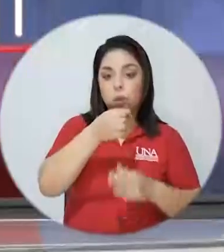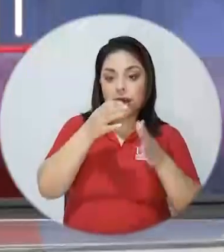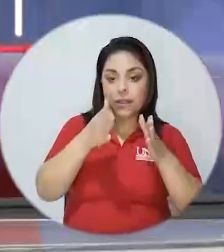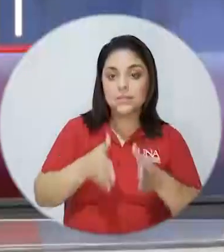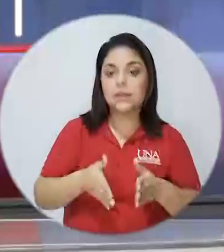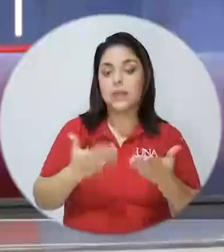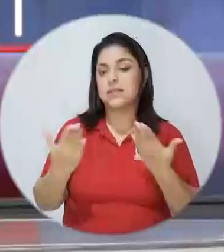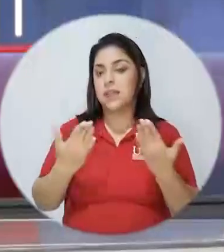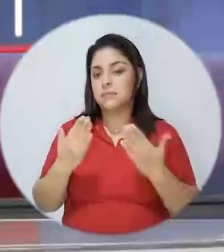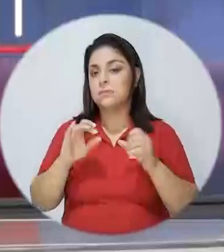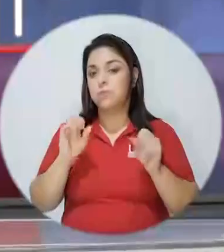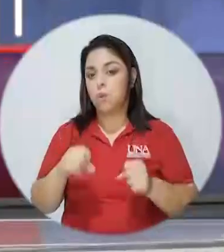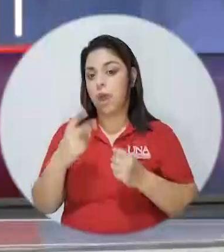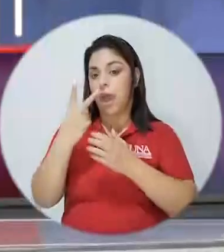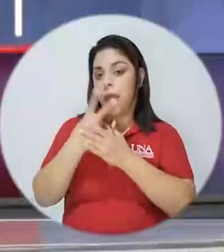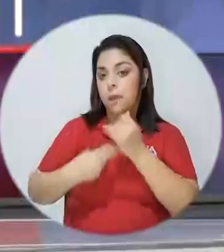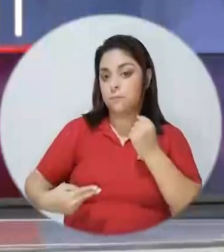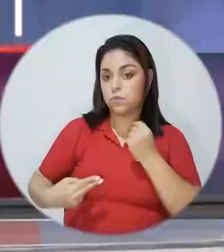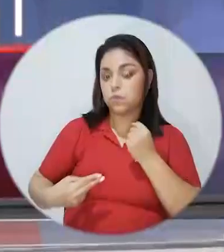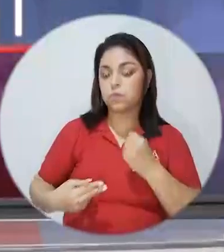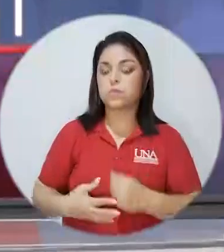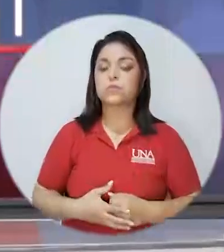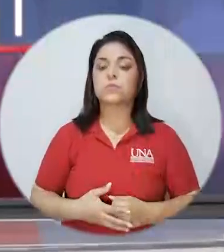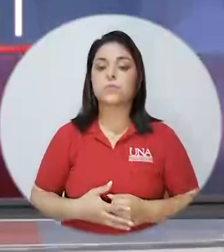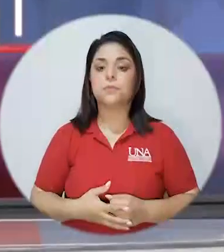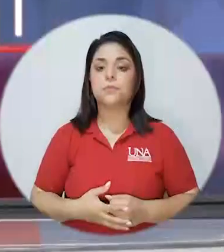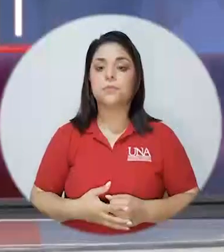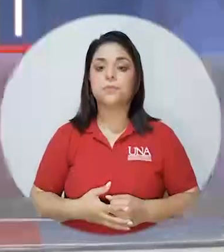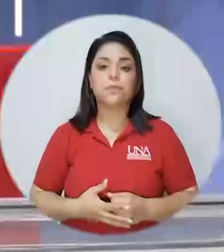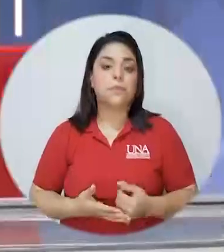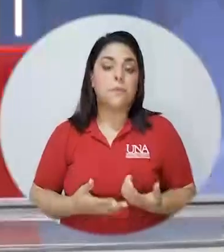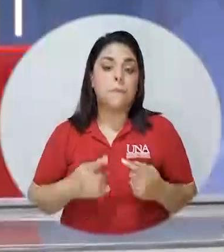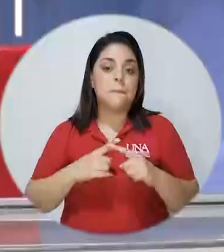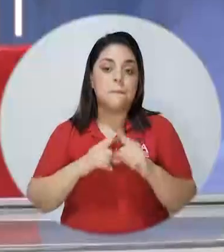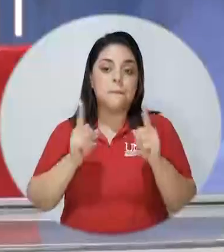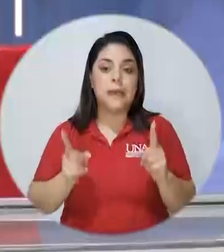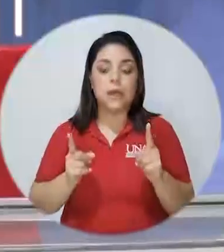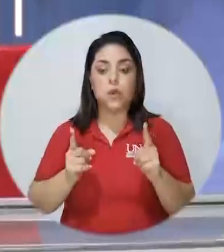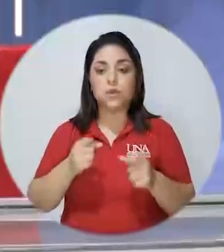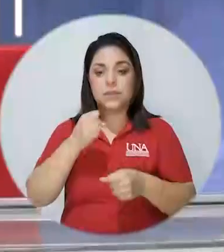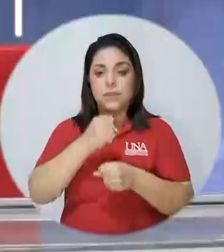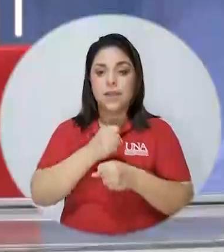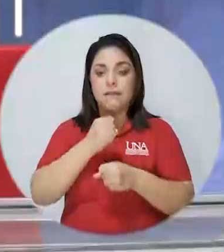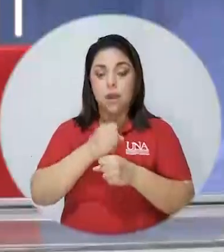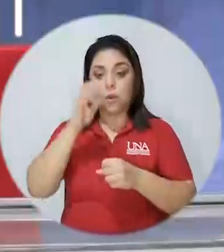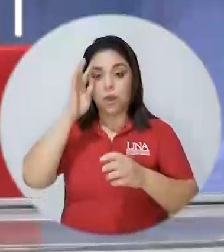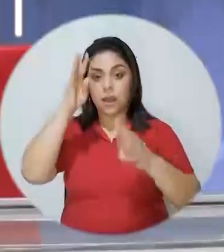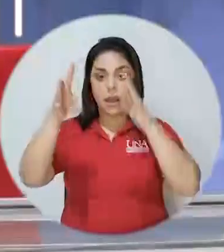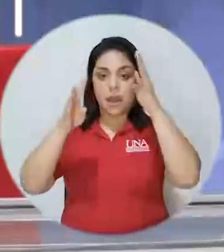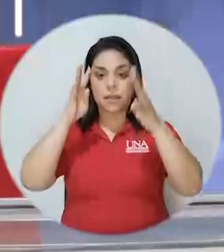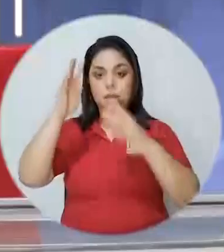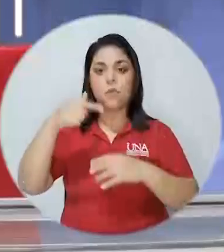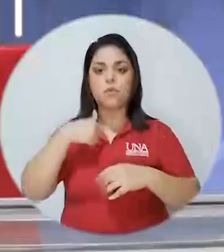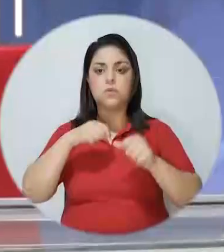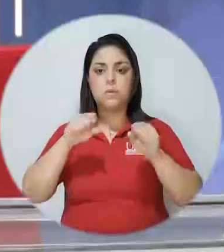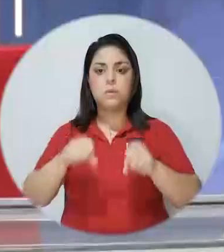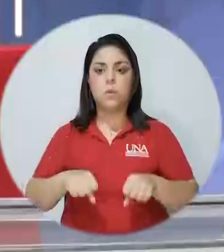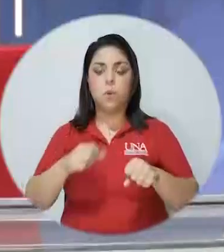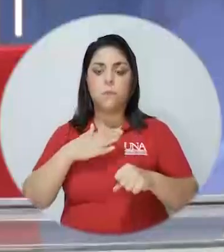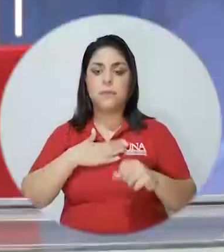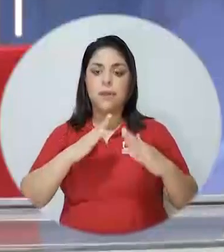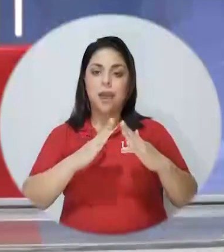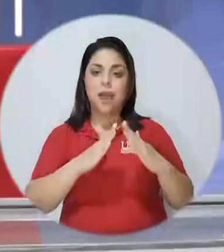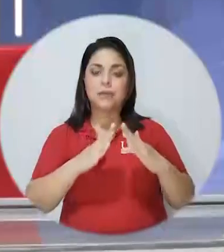ejemplo, pero, o sea, todo el trabajo creativo, digamos, yo lo puedo hacer en mi casa, en mi